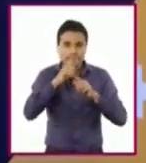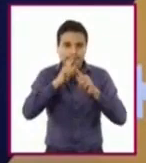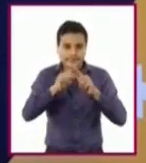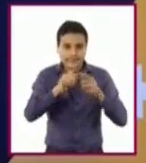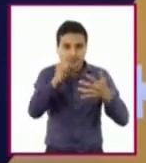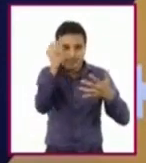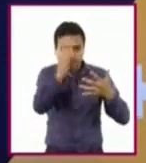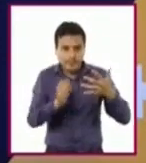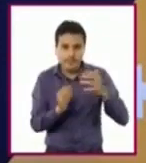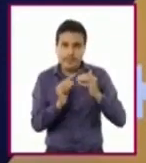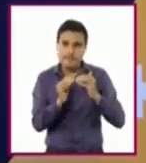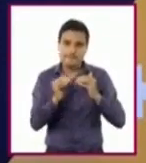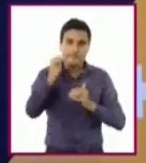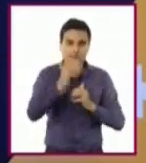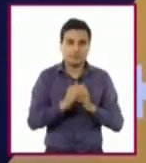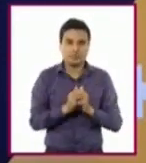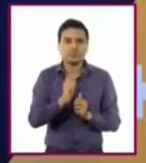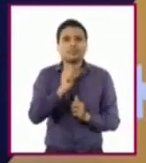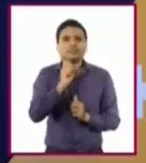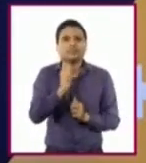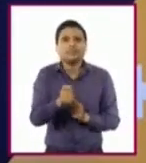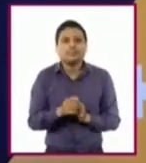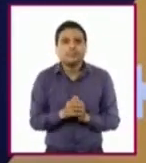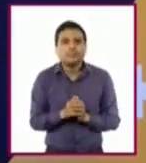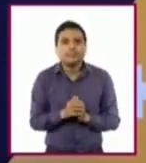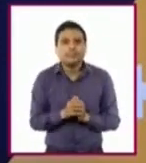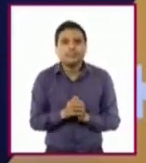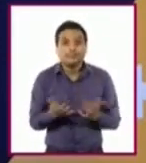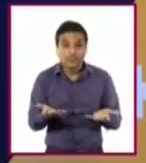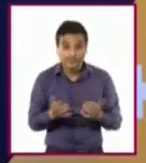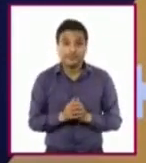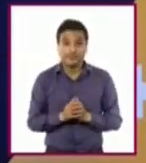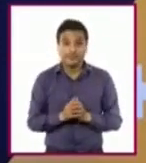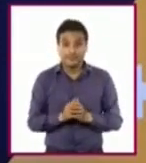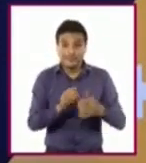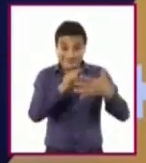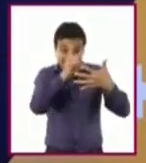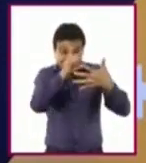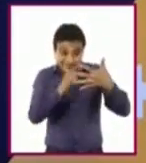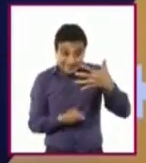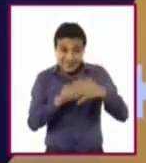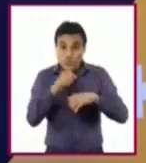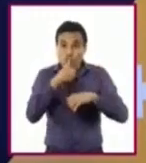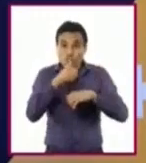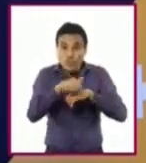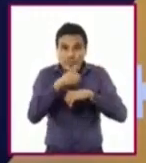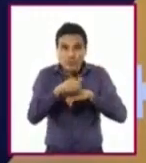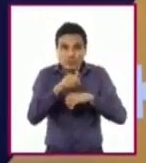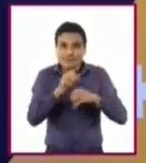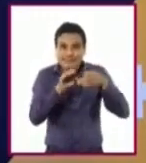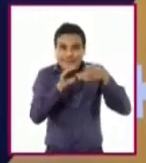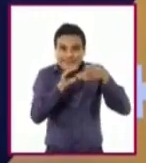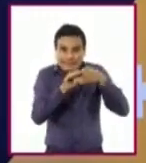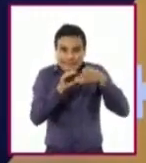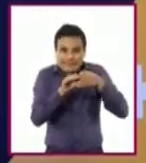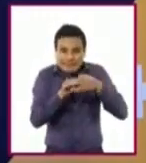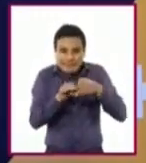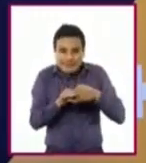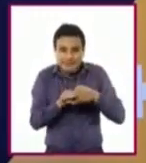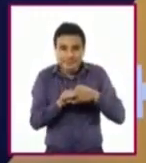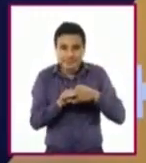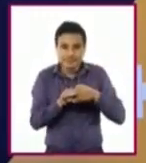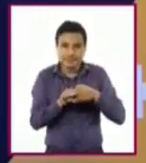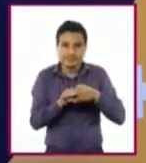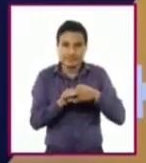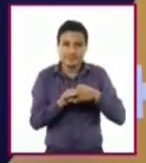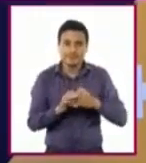lo cual quiere decir que los datos del conjunto son muy cercanos entre sí lo que significa que la dispersión es muy